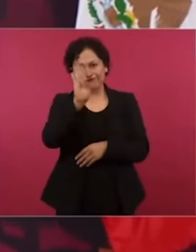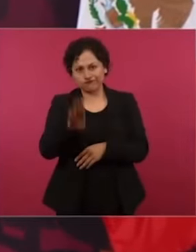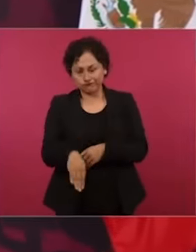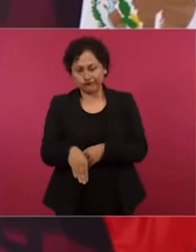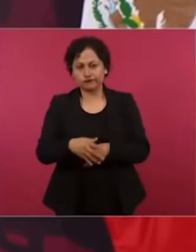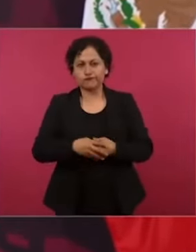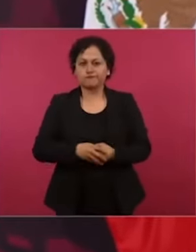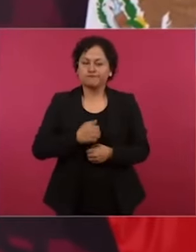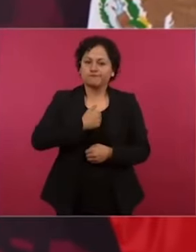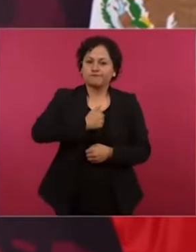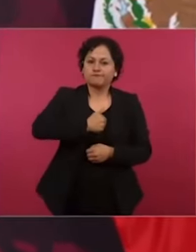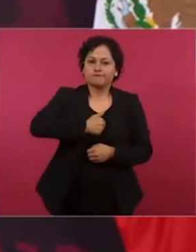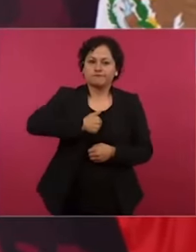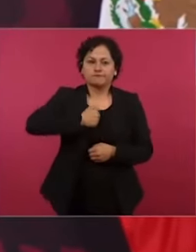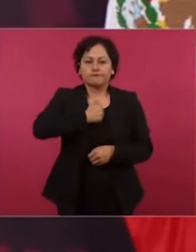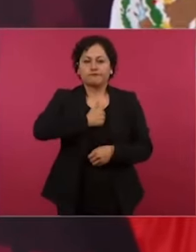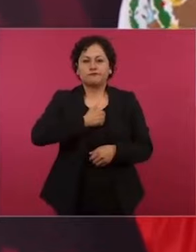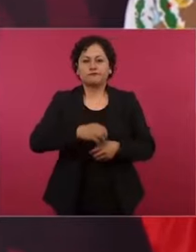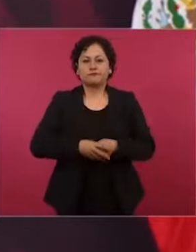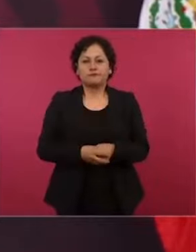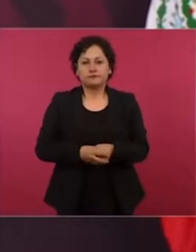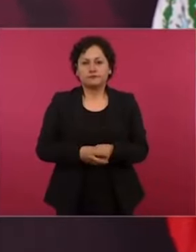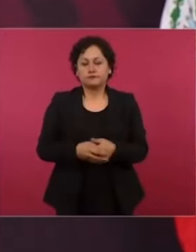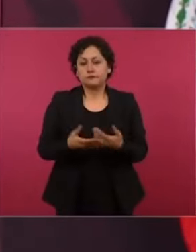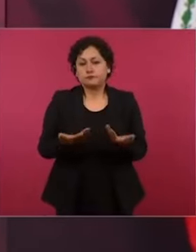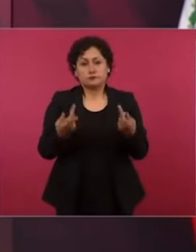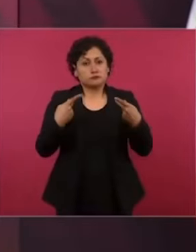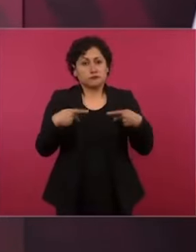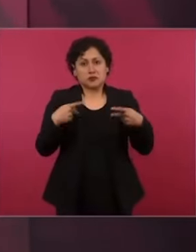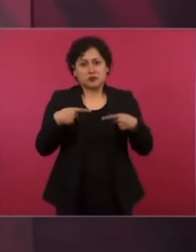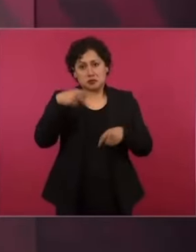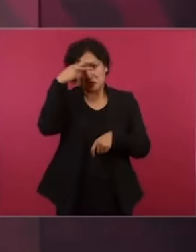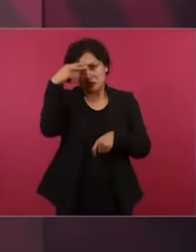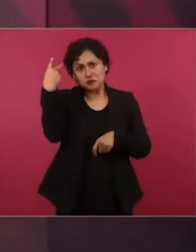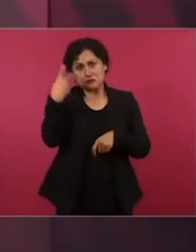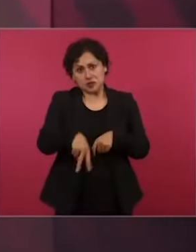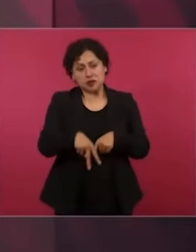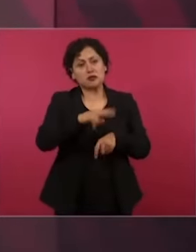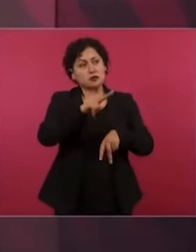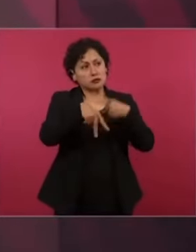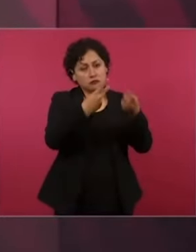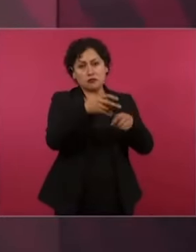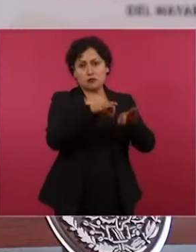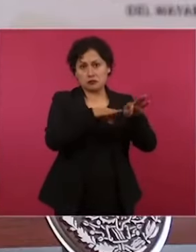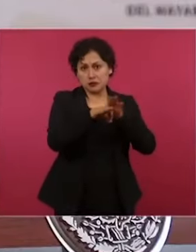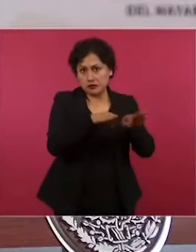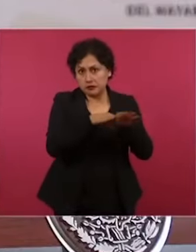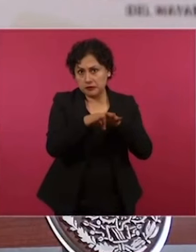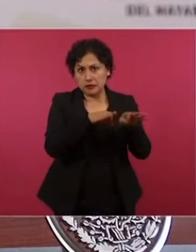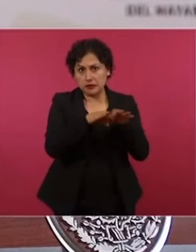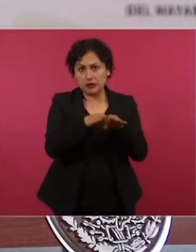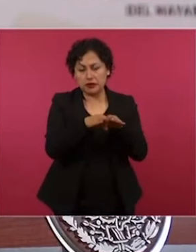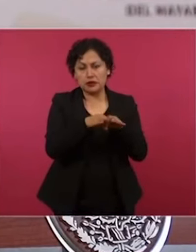comentó sobre el lamentable caso fueron a trabajar contratados por un empresario